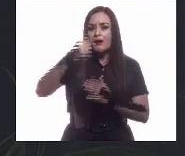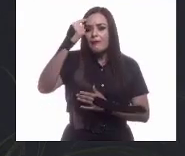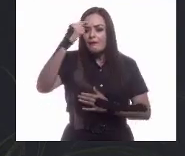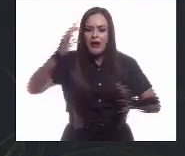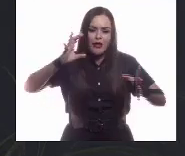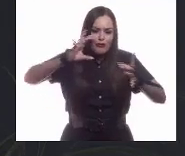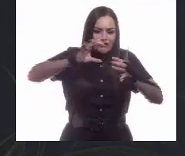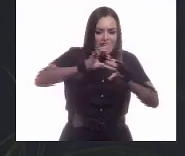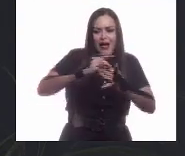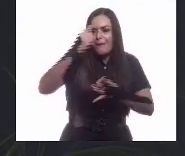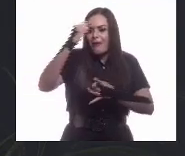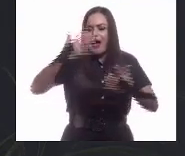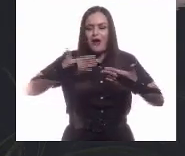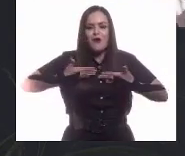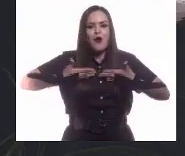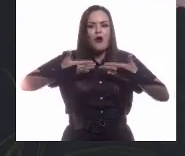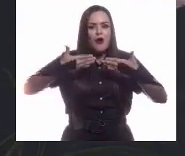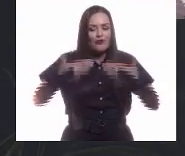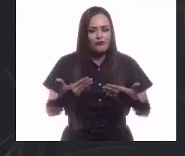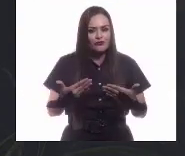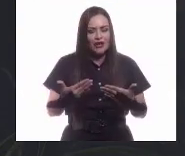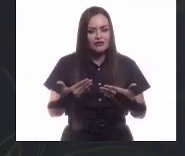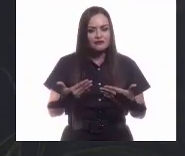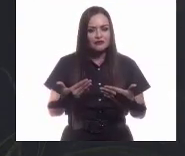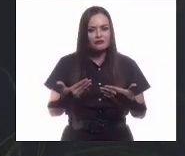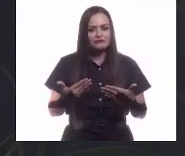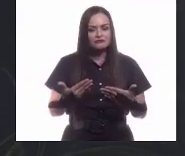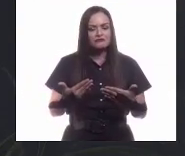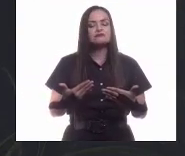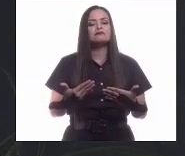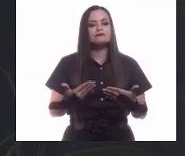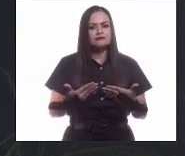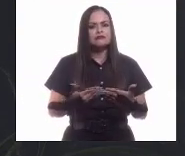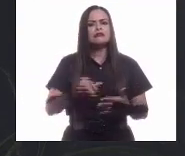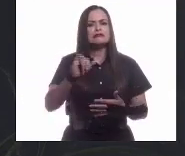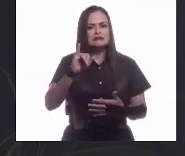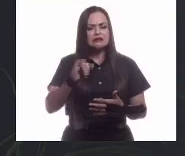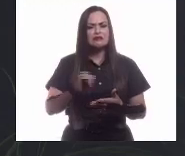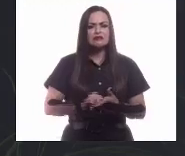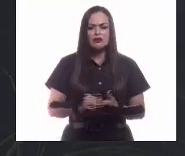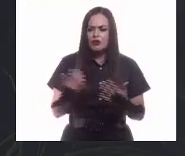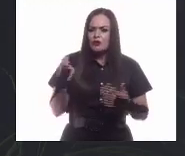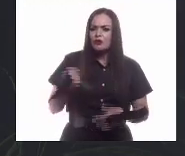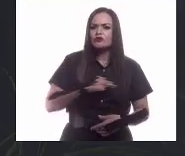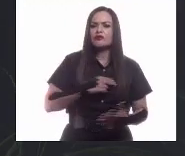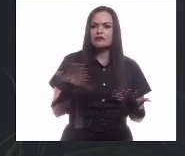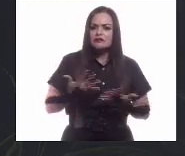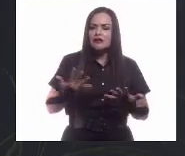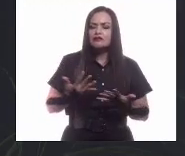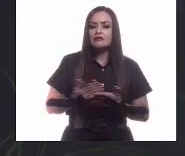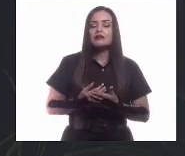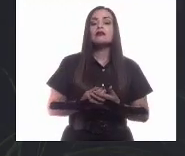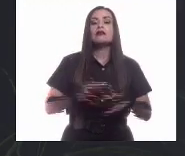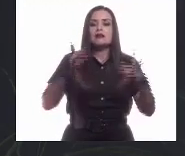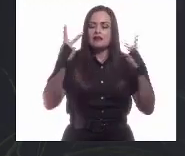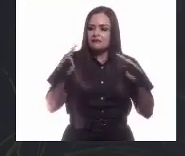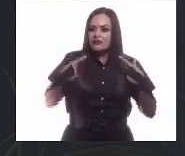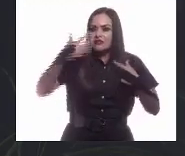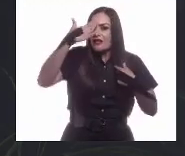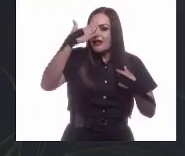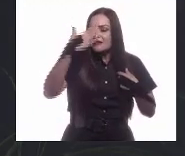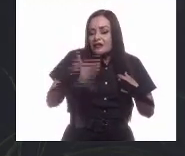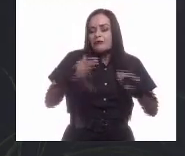generar confianza, de cerrar filas con empatía. Hagámoslo. La sociedad sabrá reconocerlo